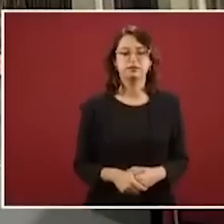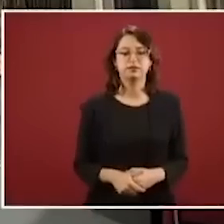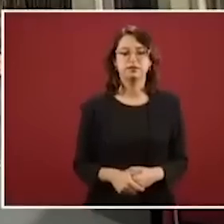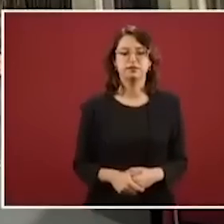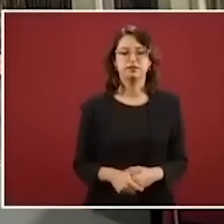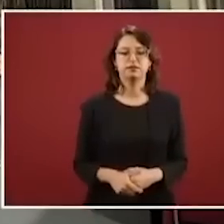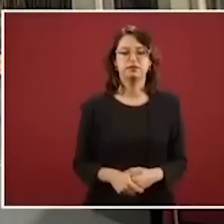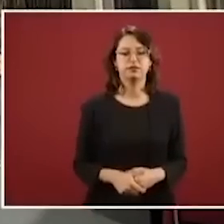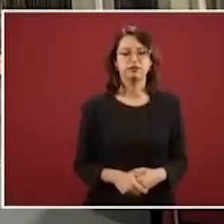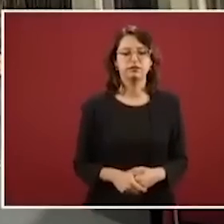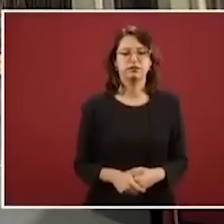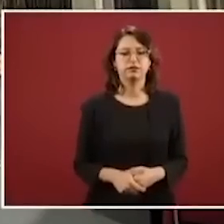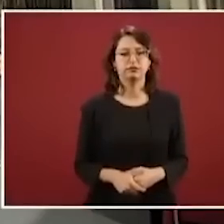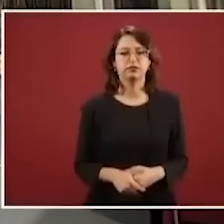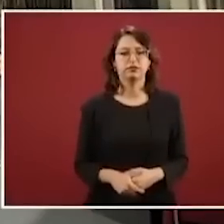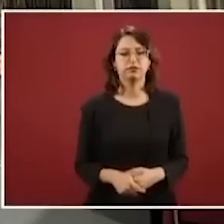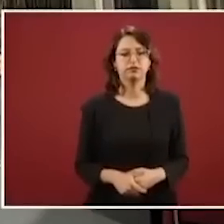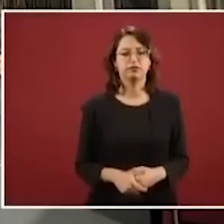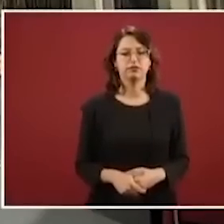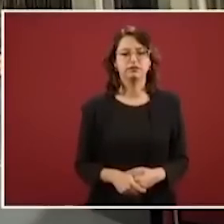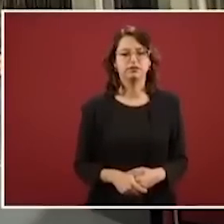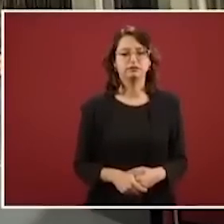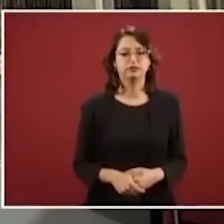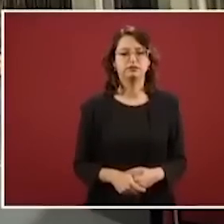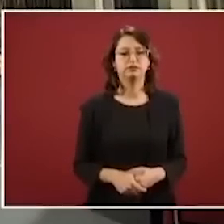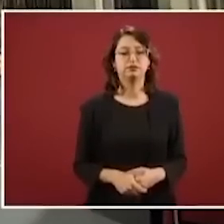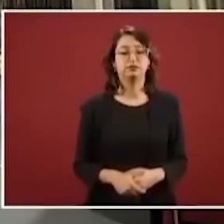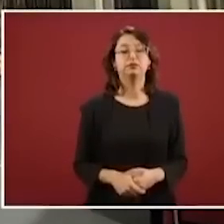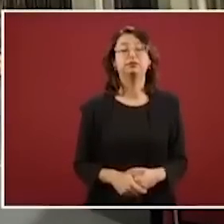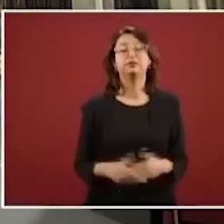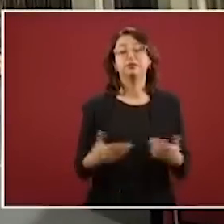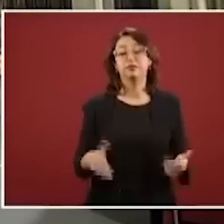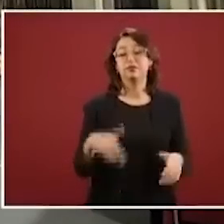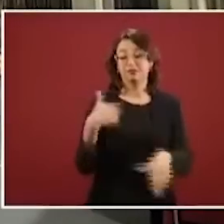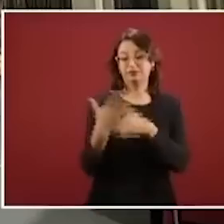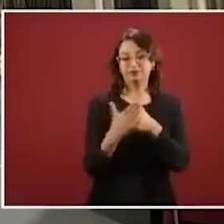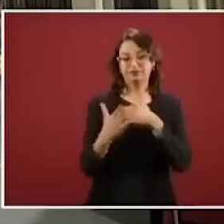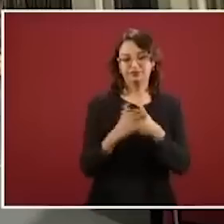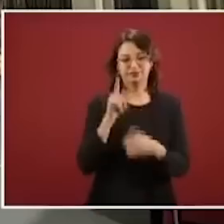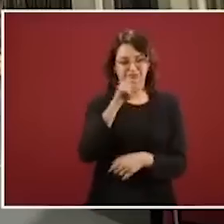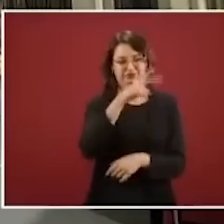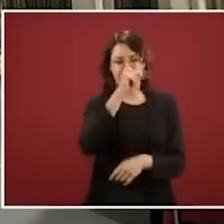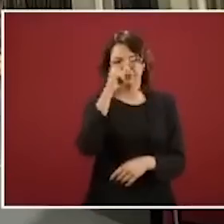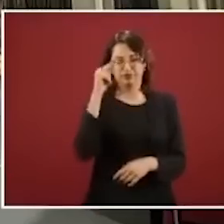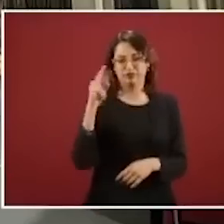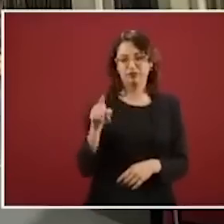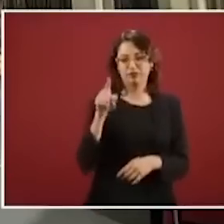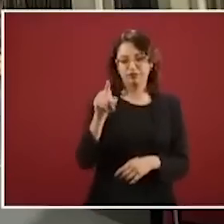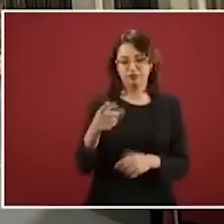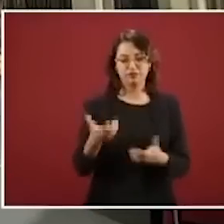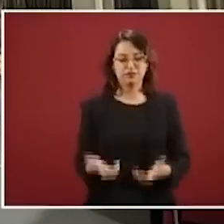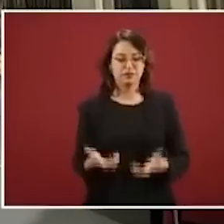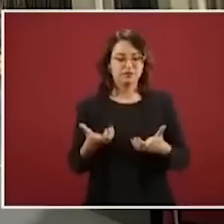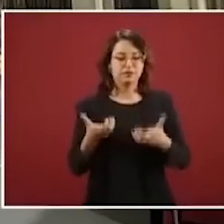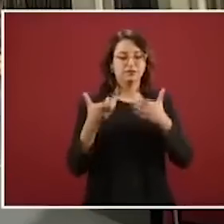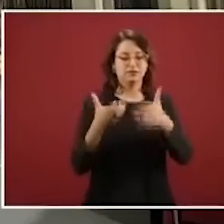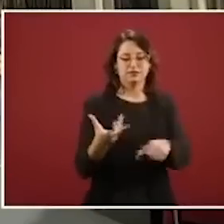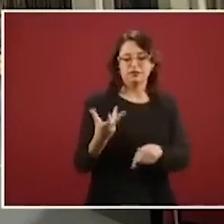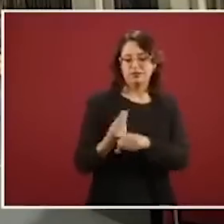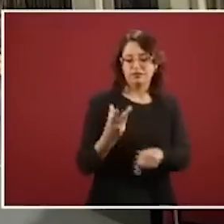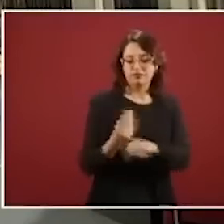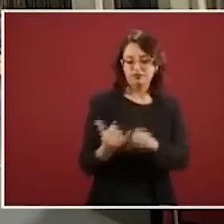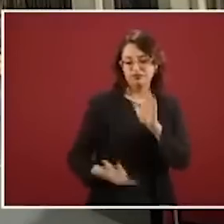Bueno, cuando esté el camino a la Yesca, a ver si el que compró el